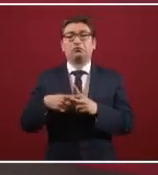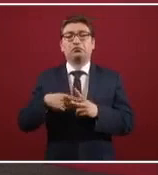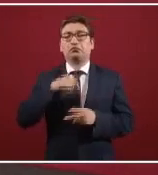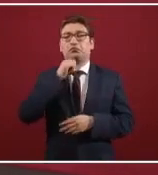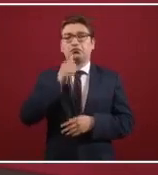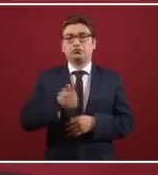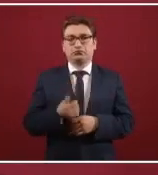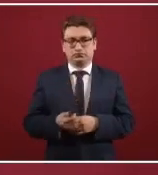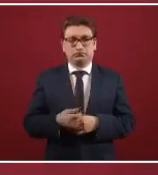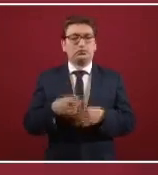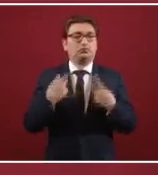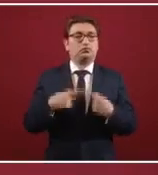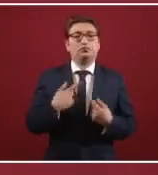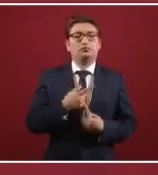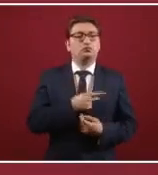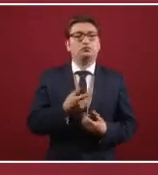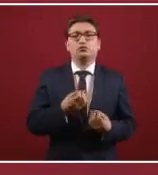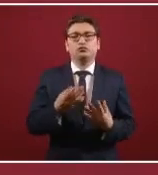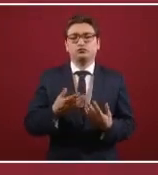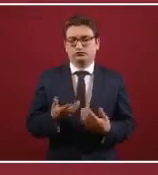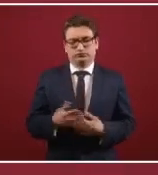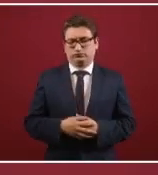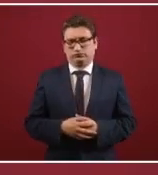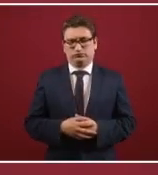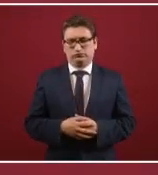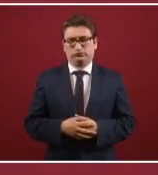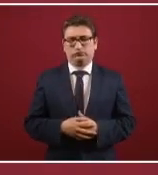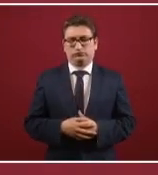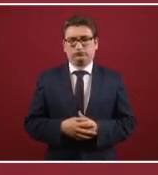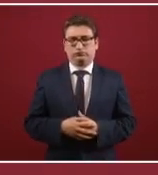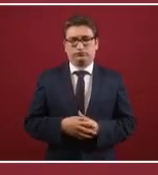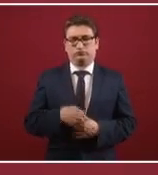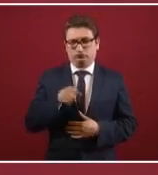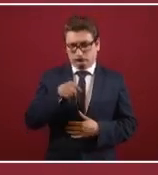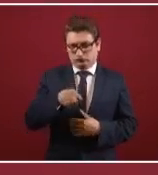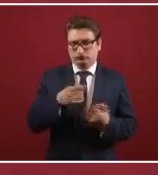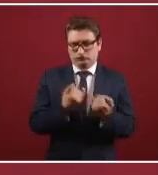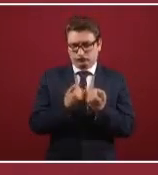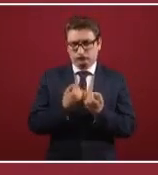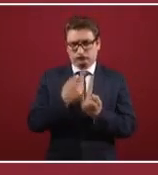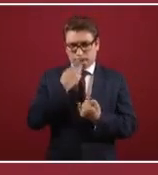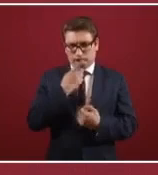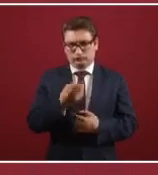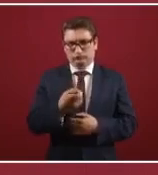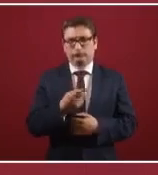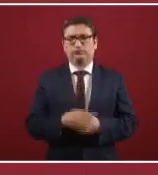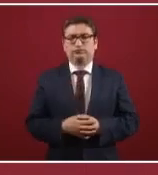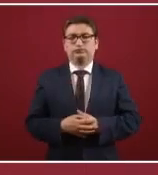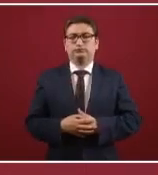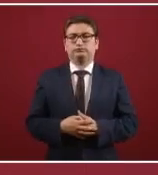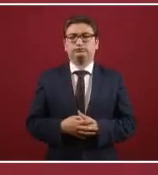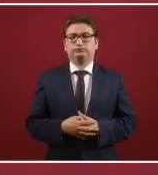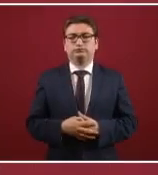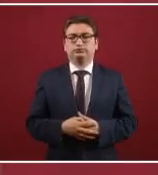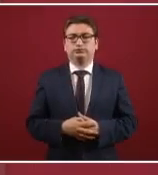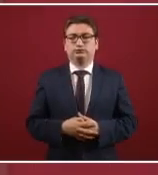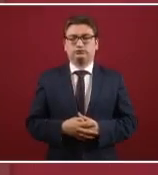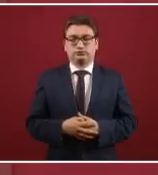medición sobre pobreza incluso tú los trasplante antes de esa forma